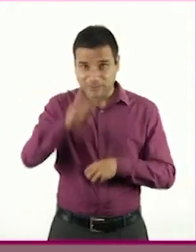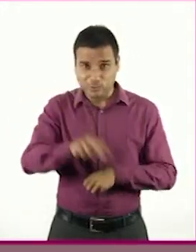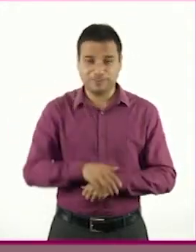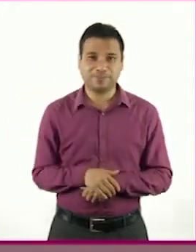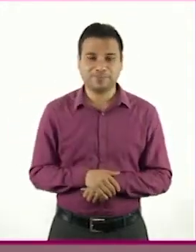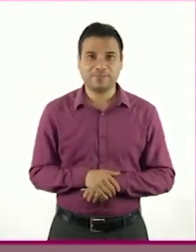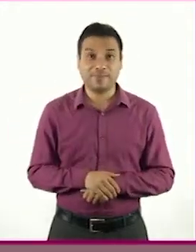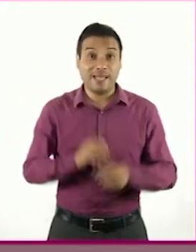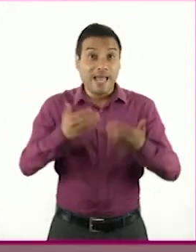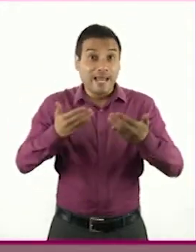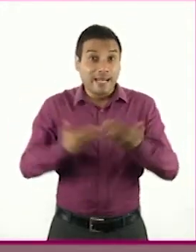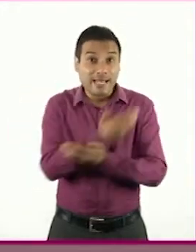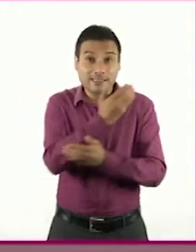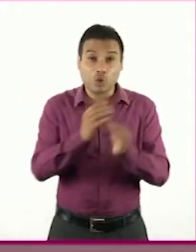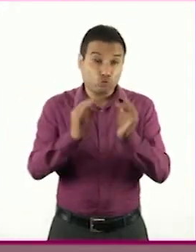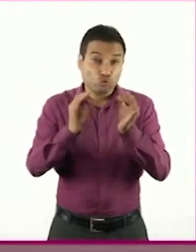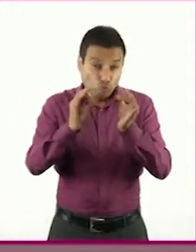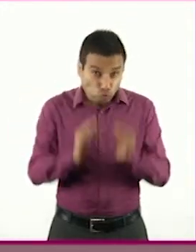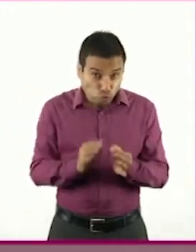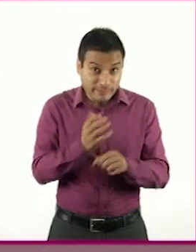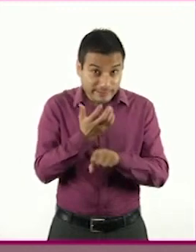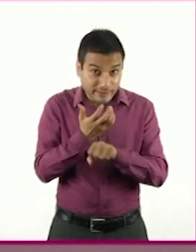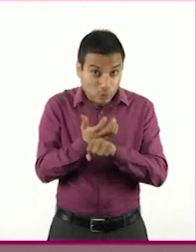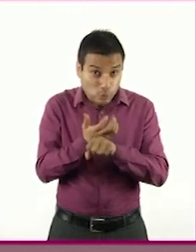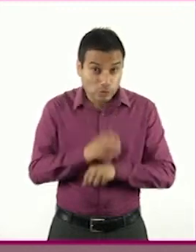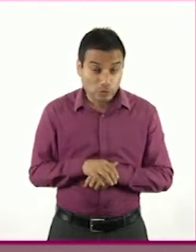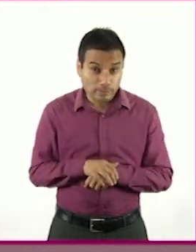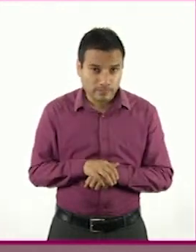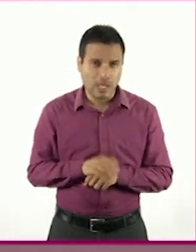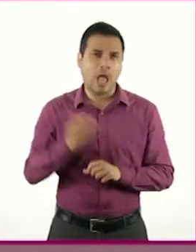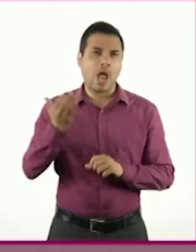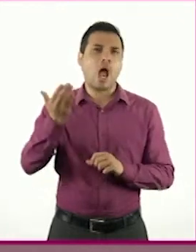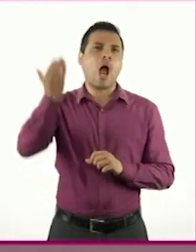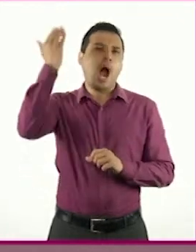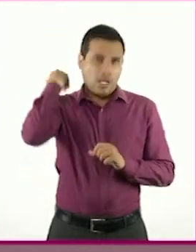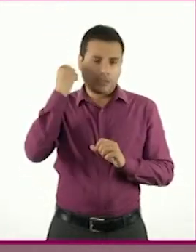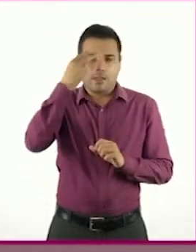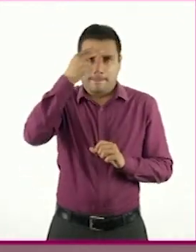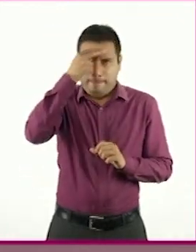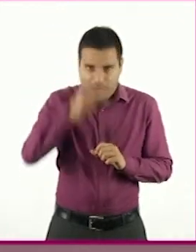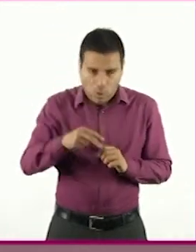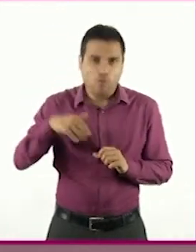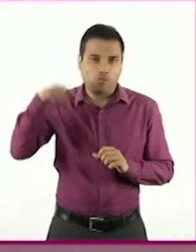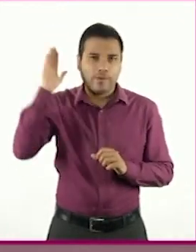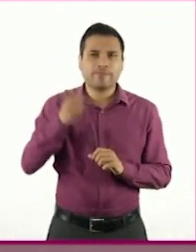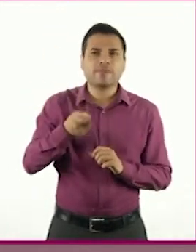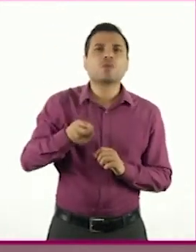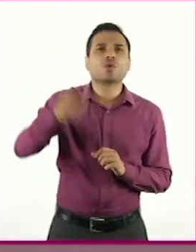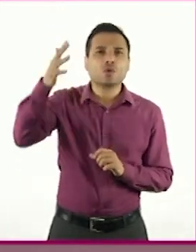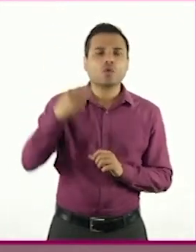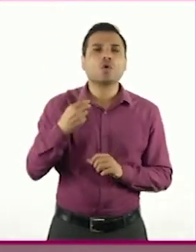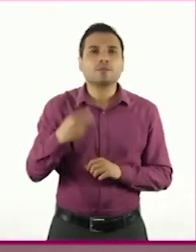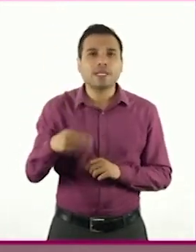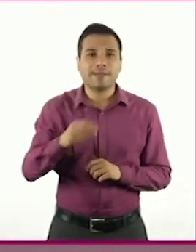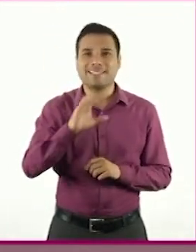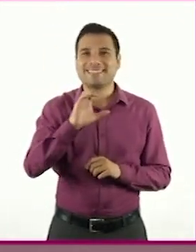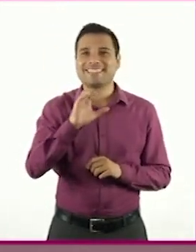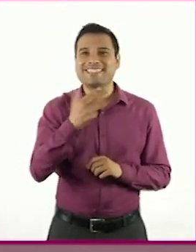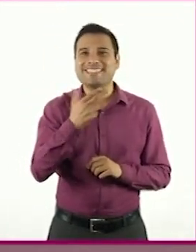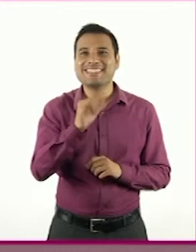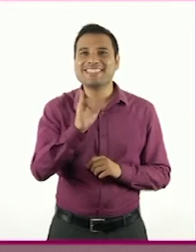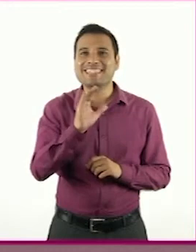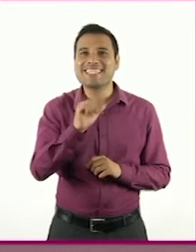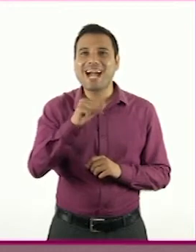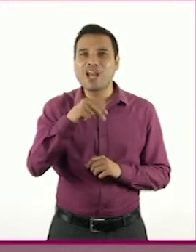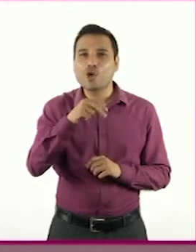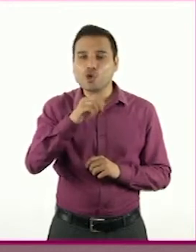quienes nacieron en territorios estadounidenses que antes pertenecieron a México, se les conoce también como chicanos, que